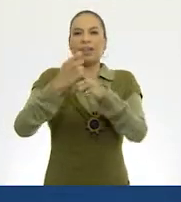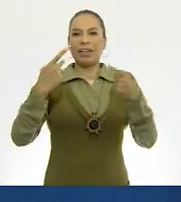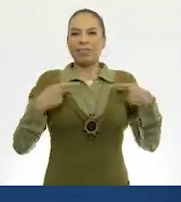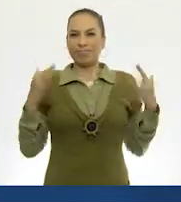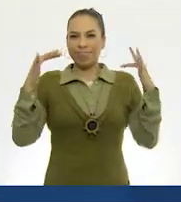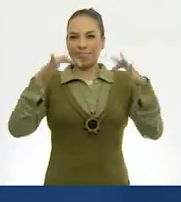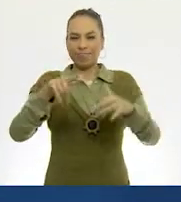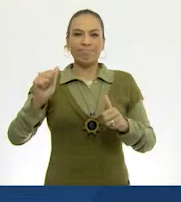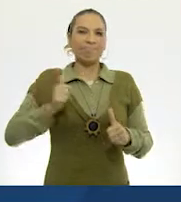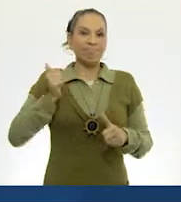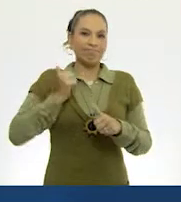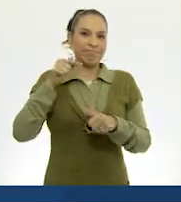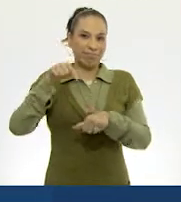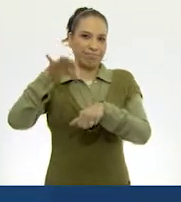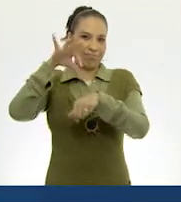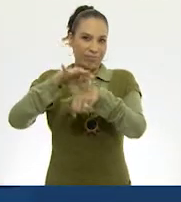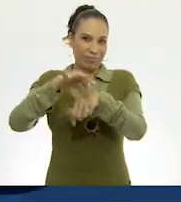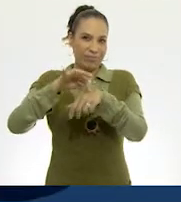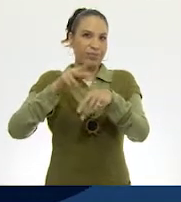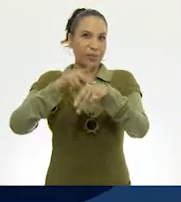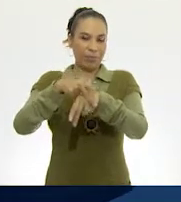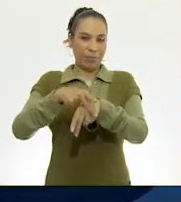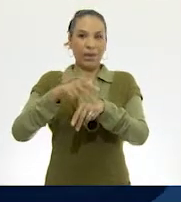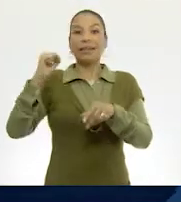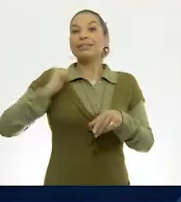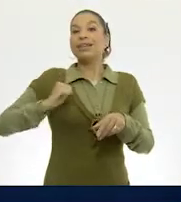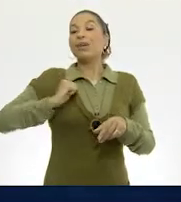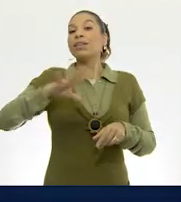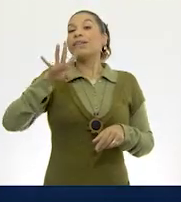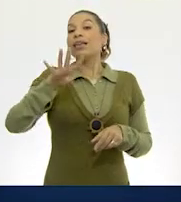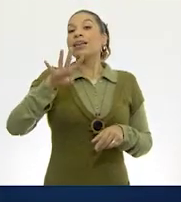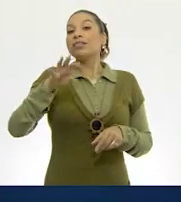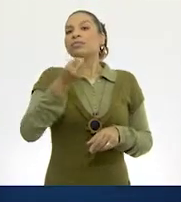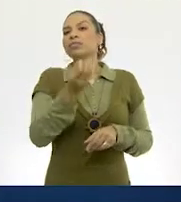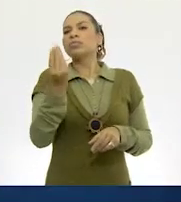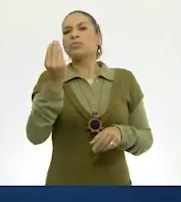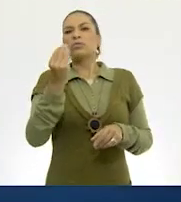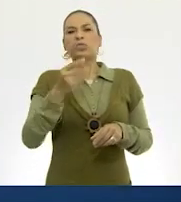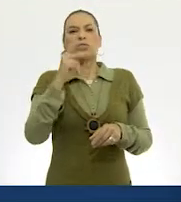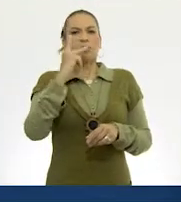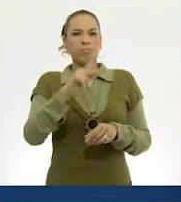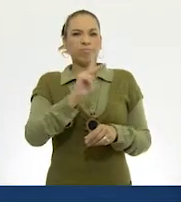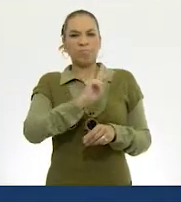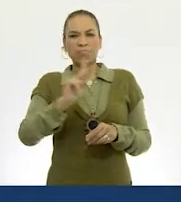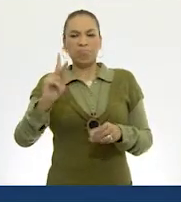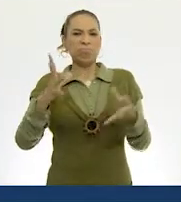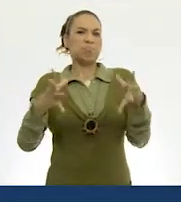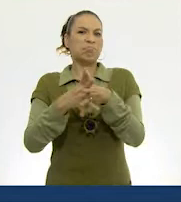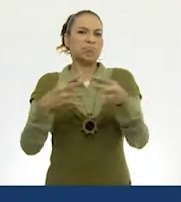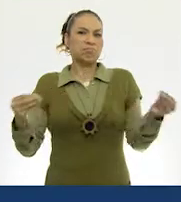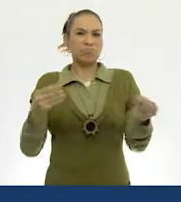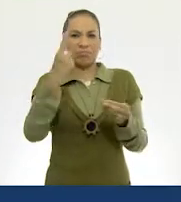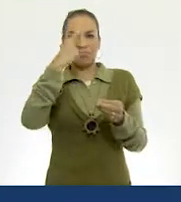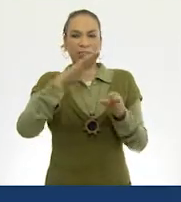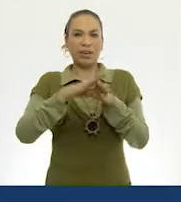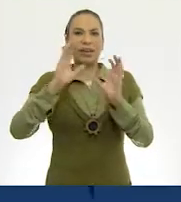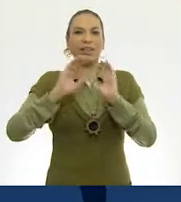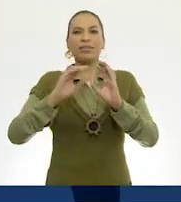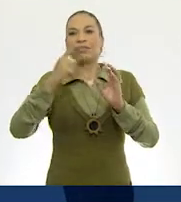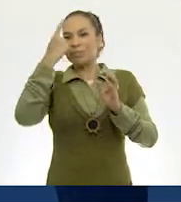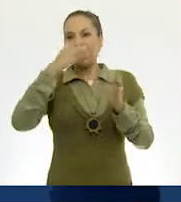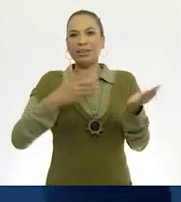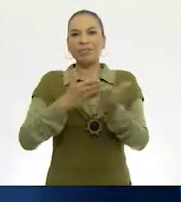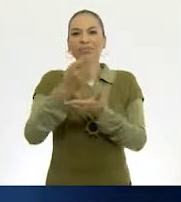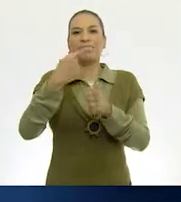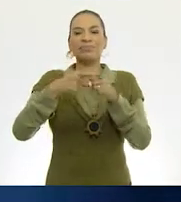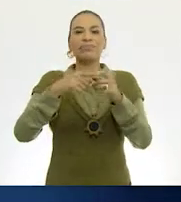para aprovechar su carne y piel. En el siglo XIX, muchos ejemplares se exterminaron para introducir ganado y la